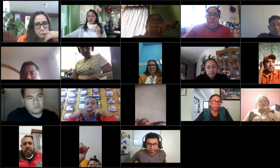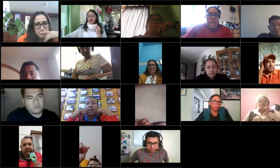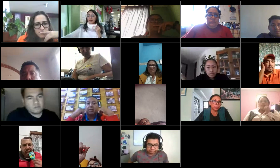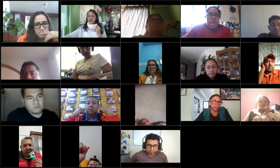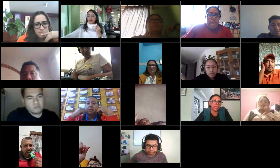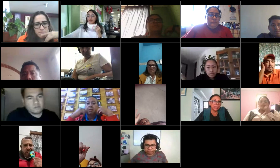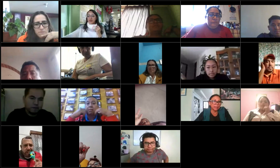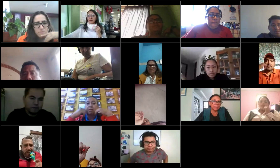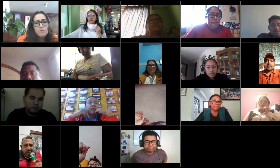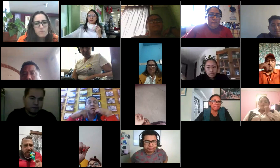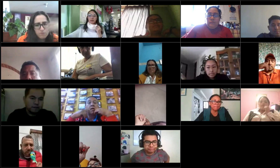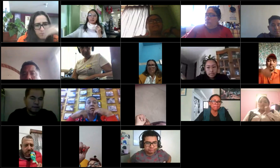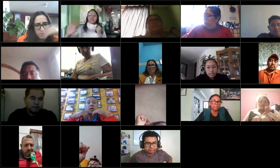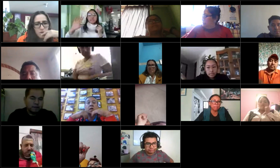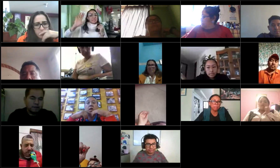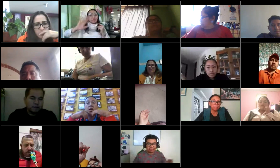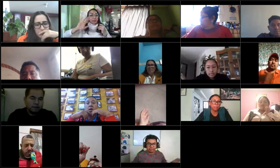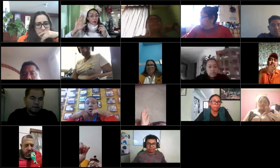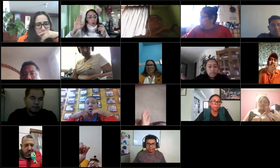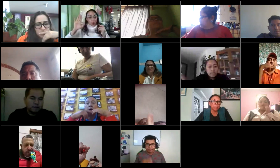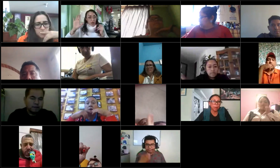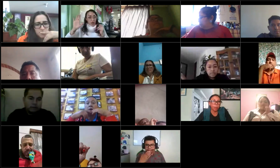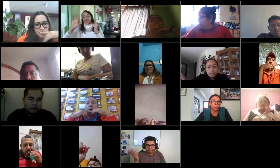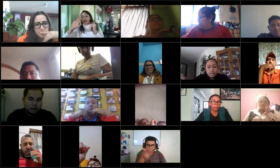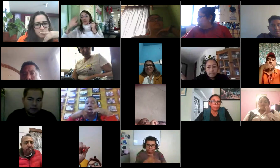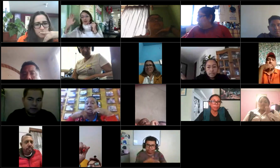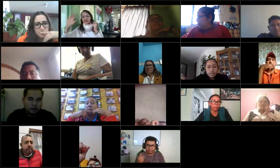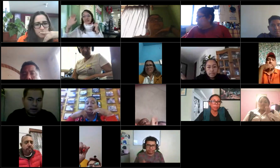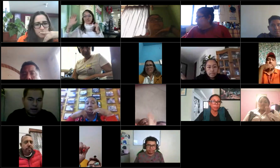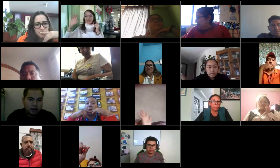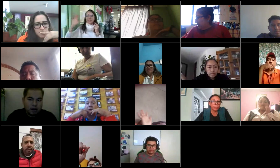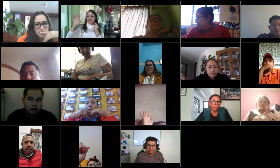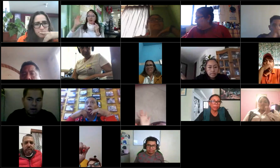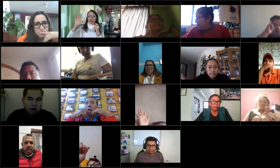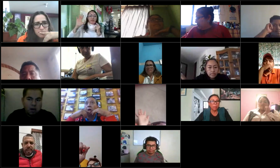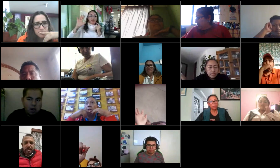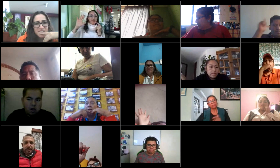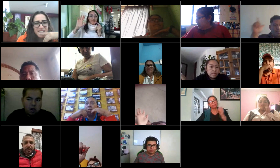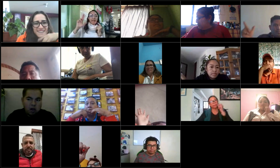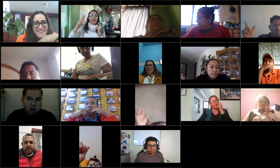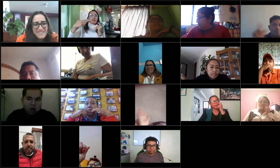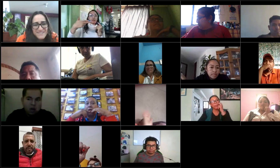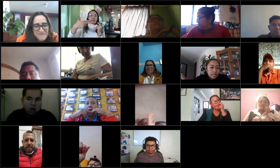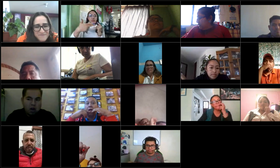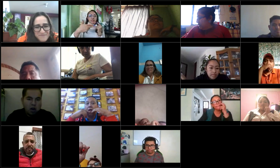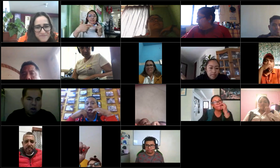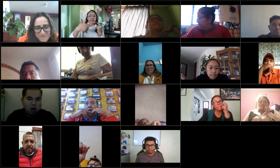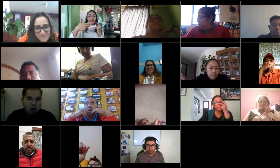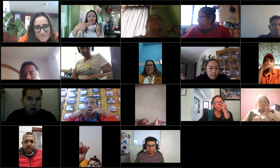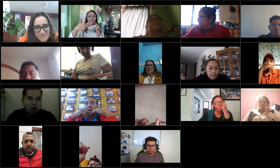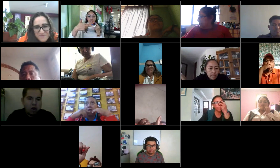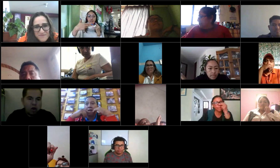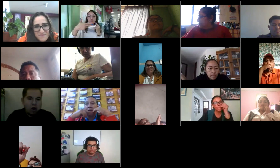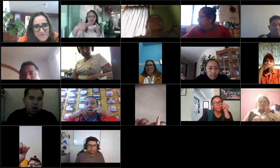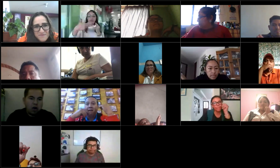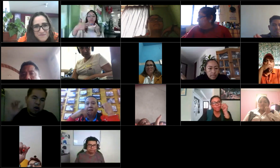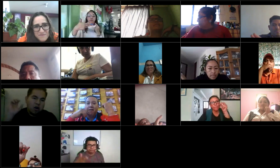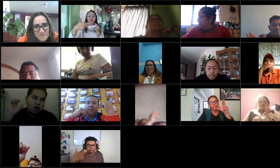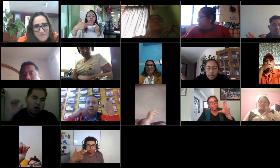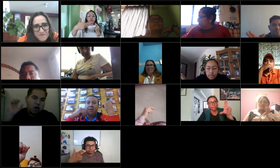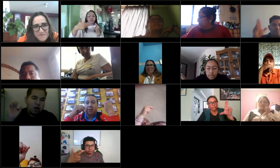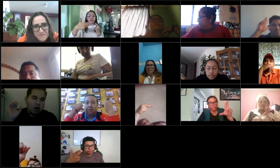Buenos días. Bien, Betty dice primero hola. Antes de buenos días, Betty dice hola. Muy bien. Vamos a poner letra H.